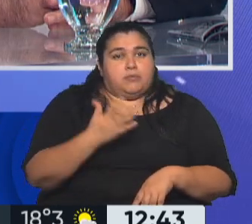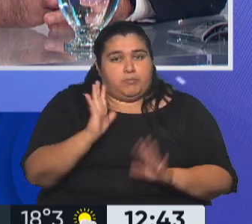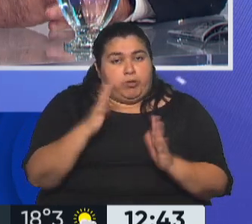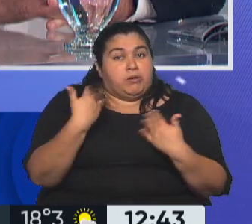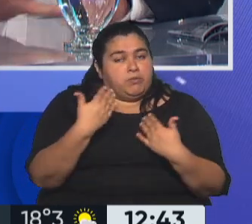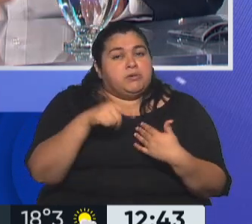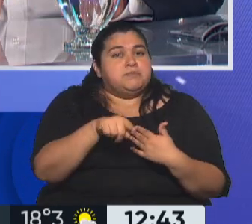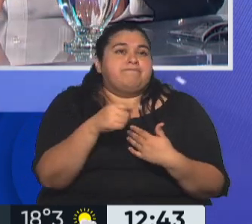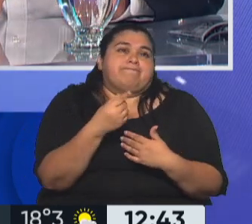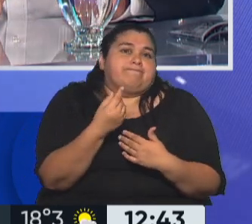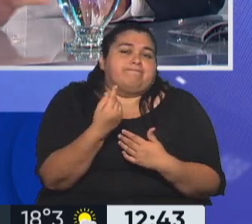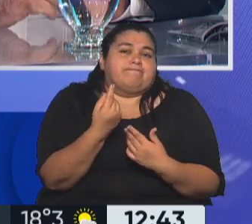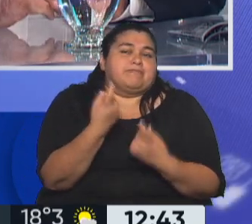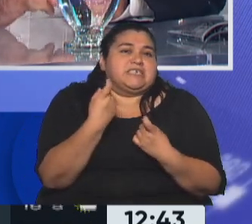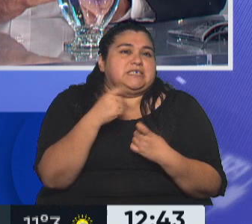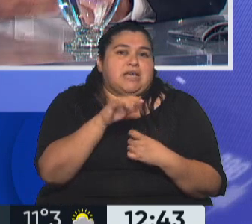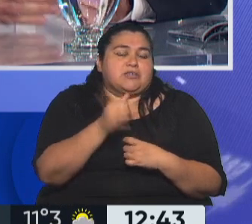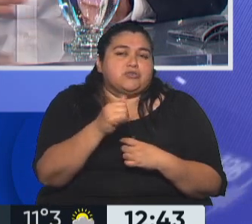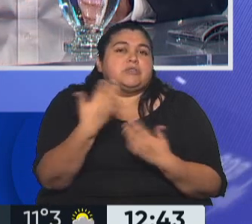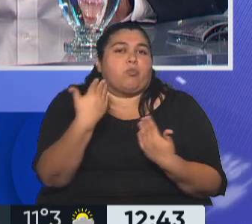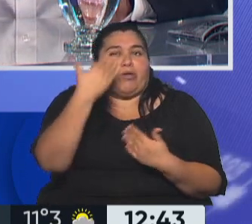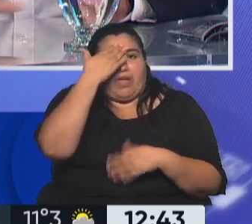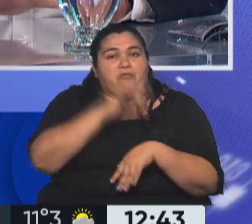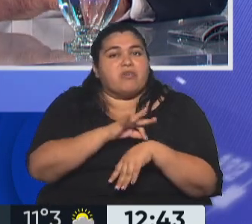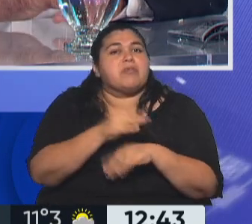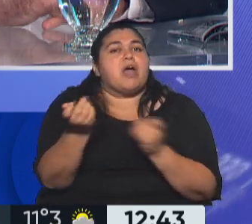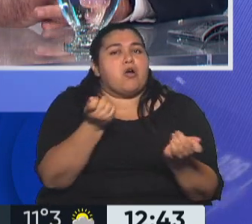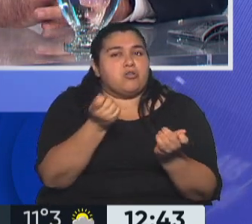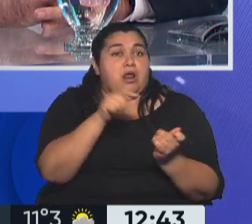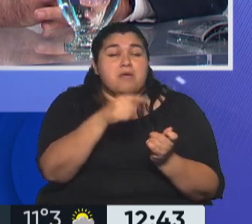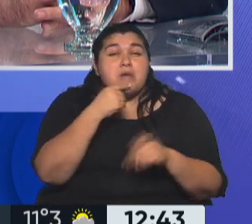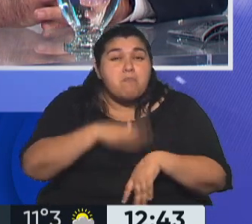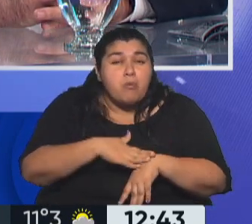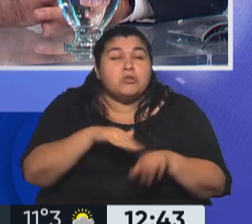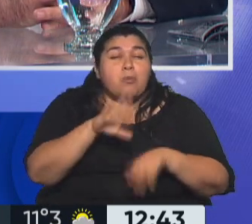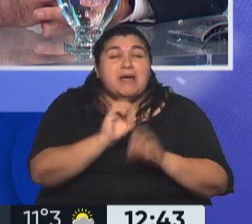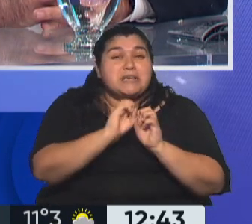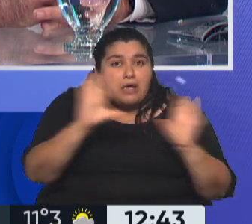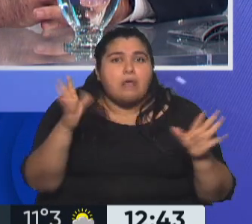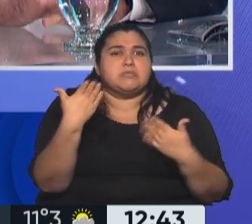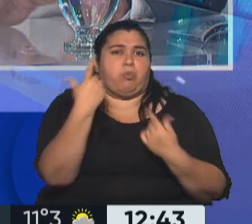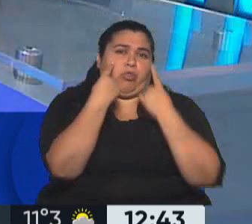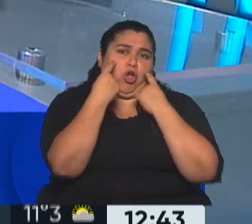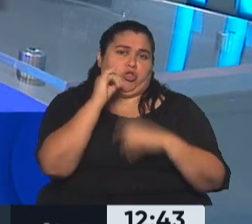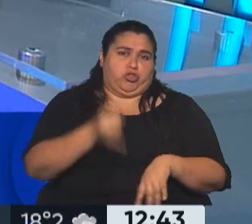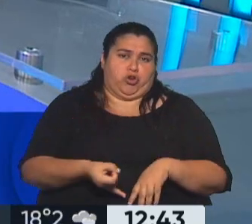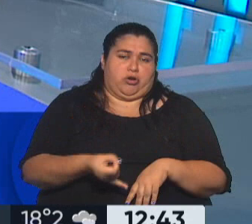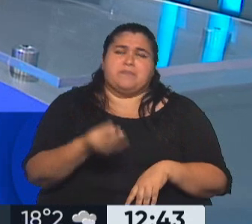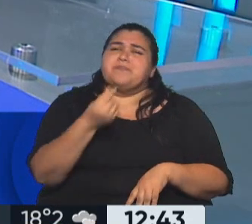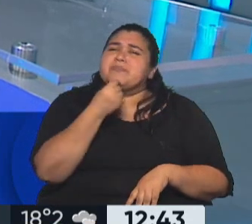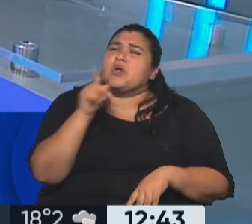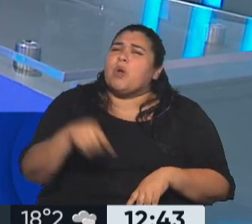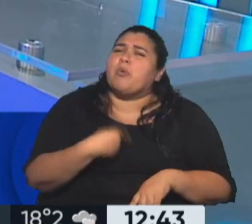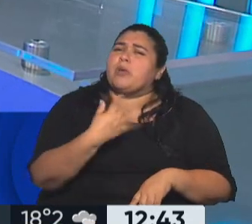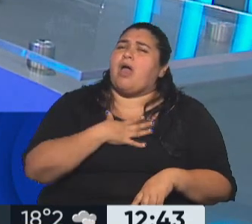porque el asma es una enfermedad perfectamente controlable, aún en sus estadios más severos. ¿Y por qué se tiene asma? ¿Es una cuestión alérgica?